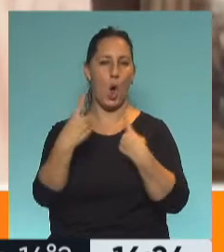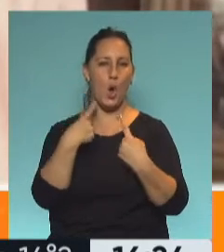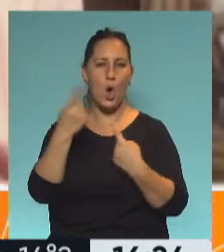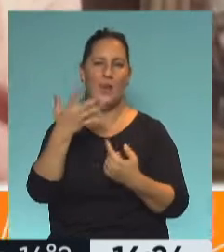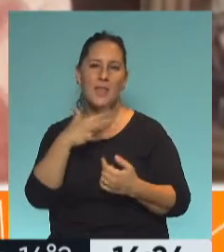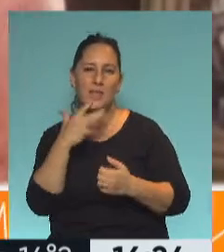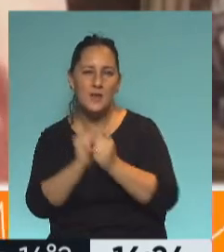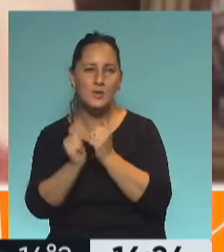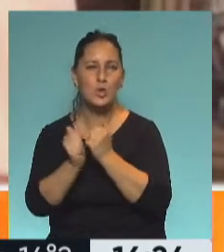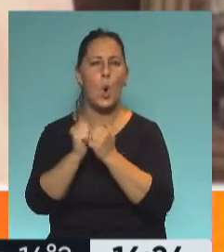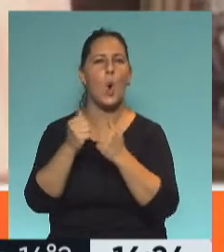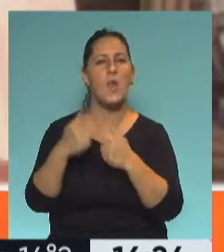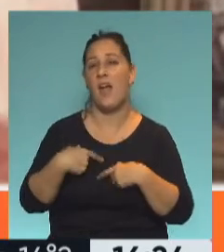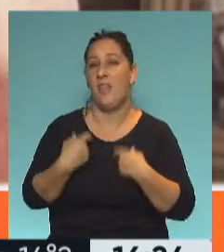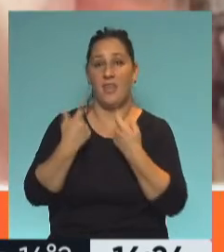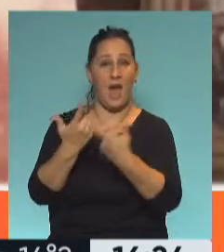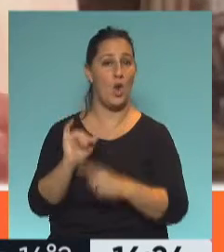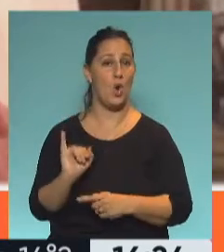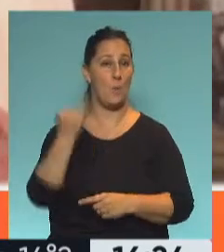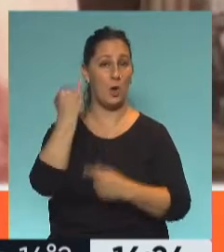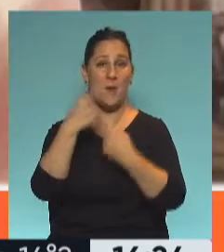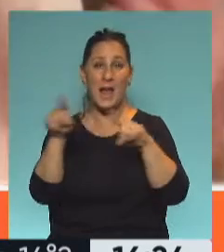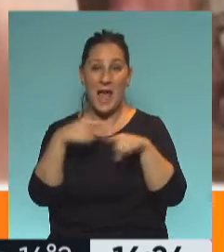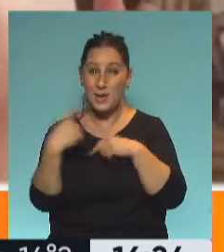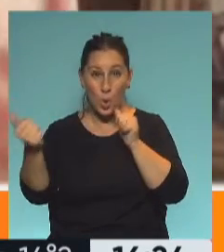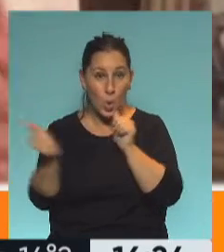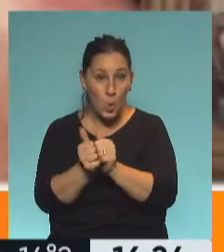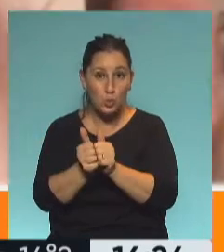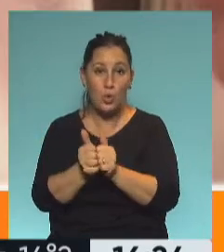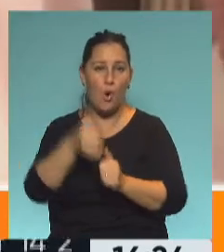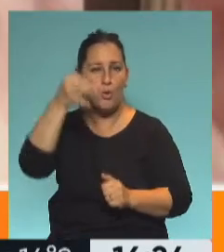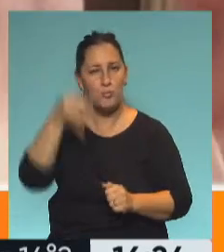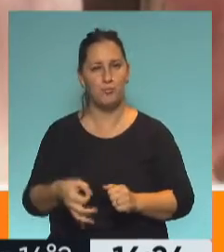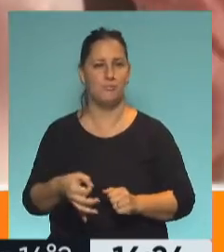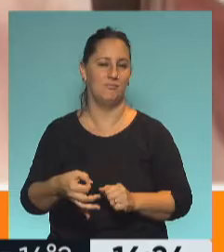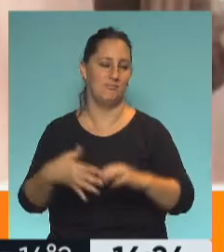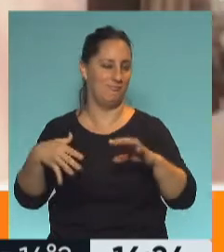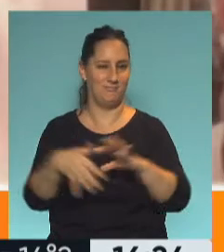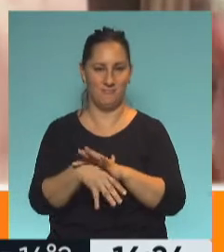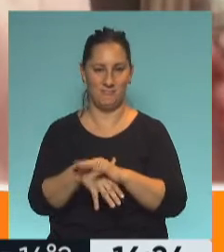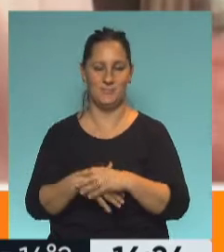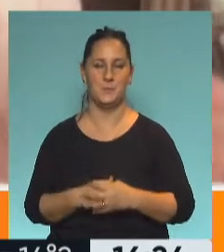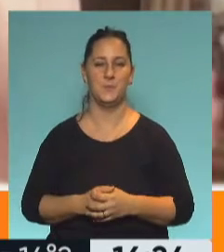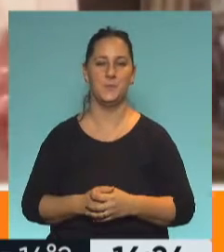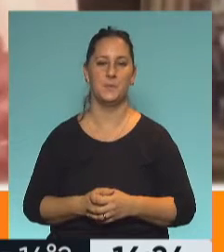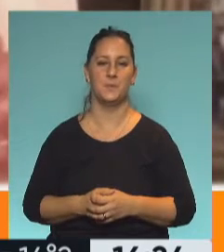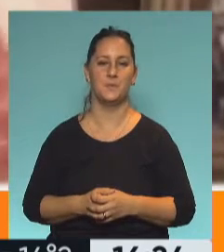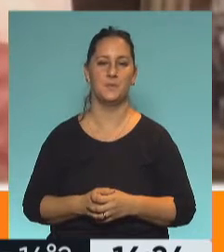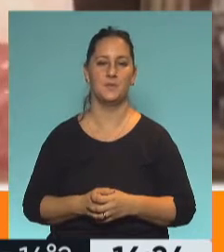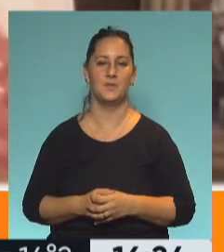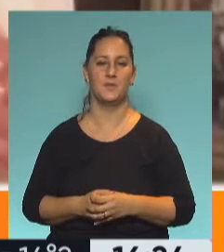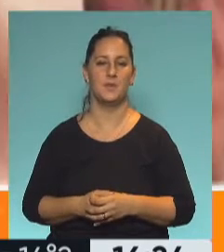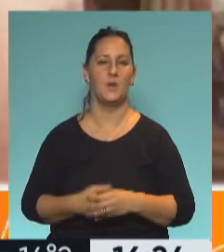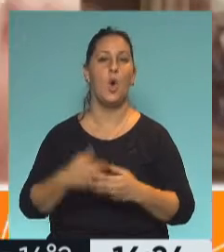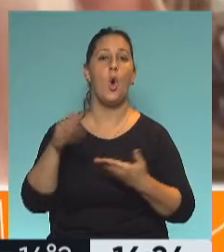y trato de ofrecerle lo mejor de mí para que la canción que hagamos sea una canción que canten multitudes. Que, bueno, de